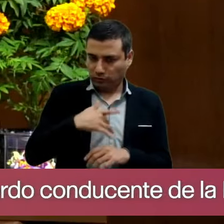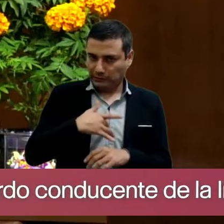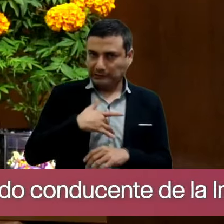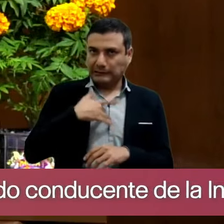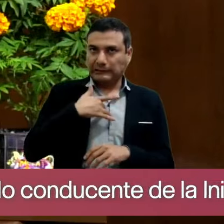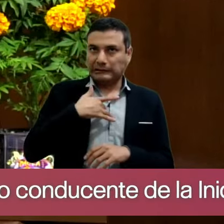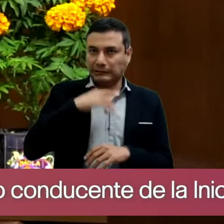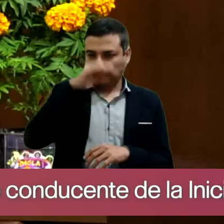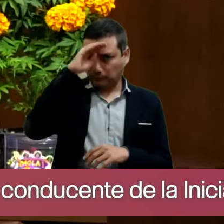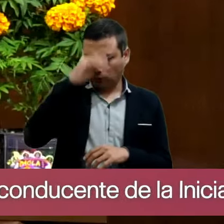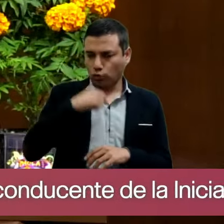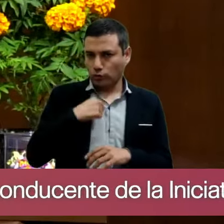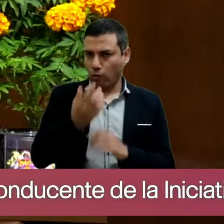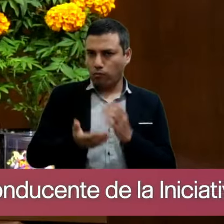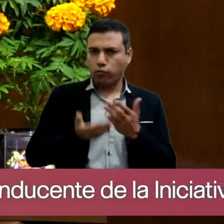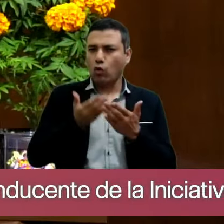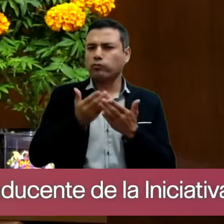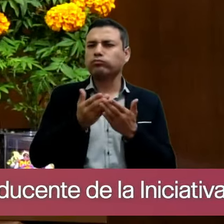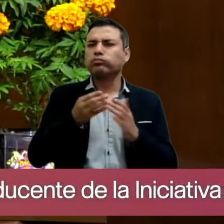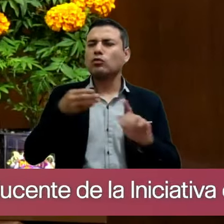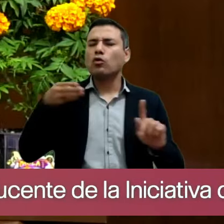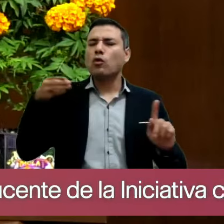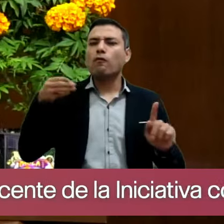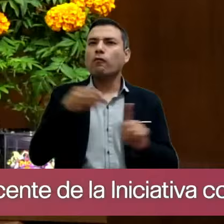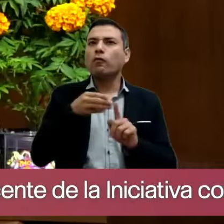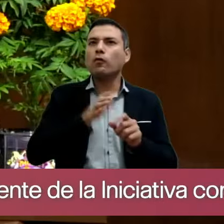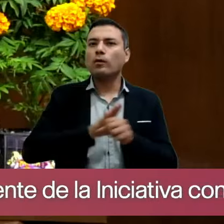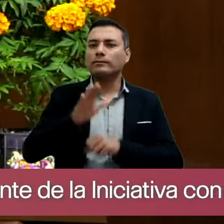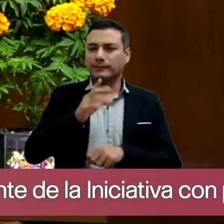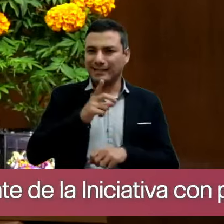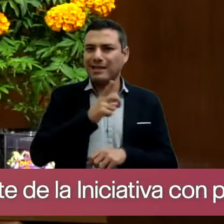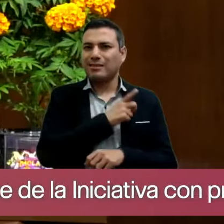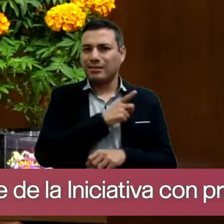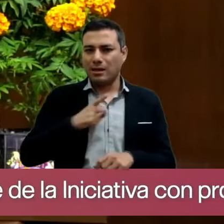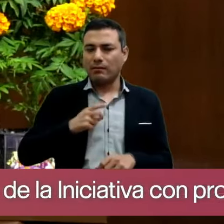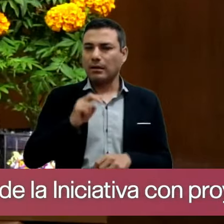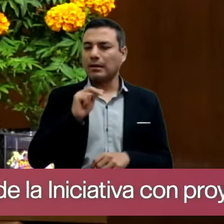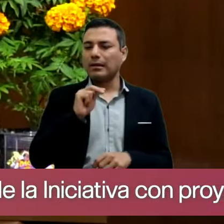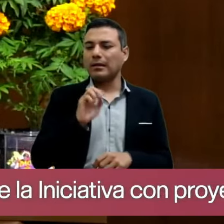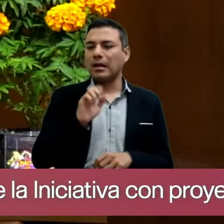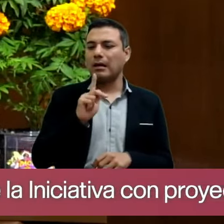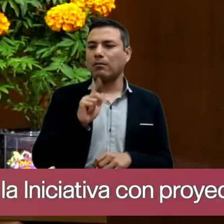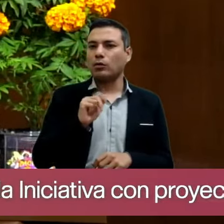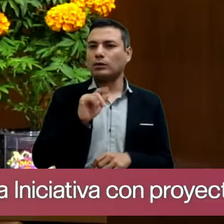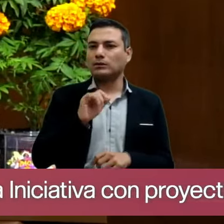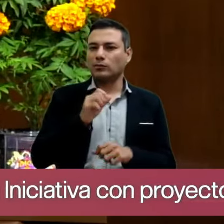la presente iniciativa con el objeto de reconocer y sancionar el nepotismo